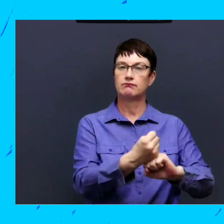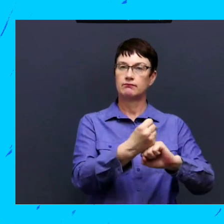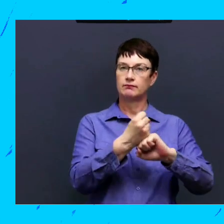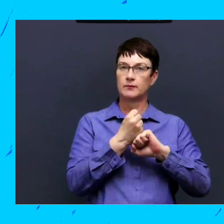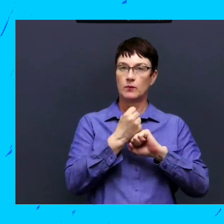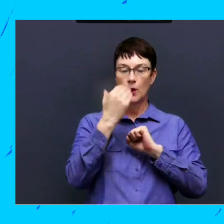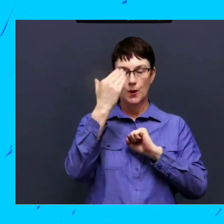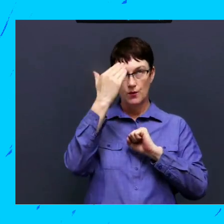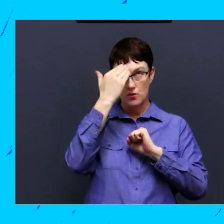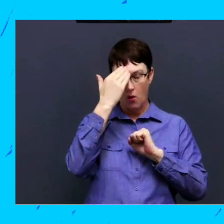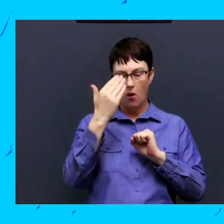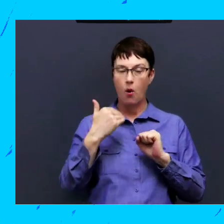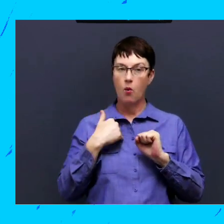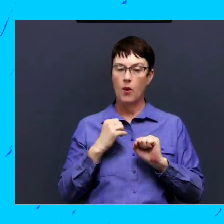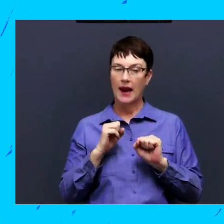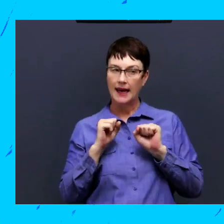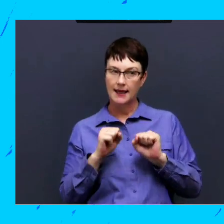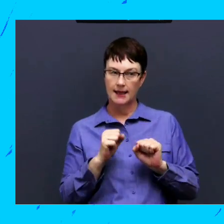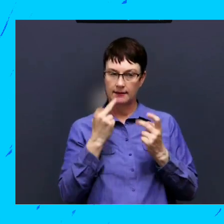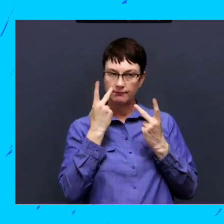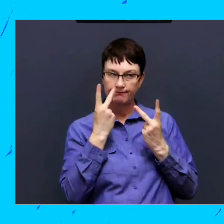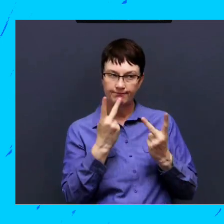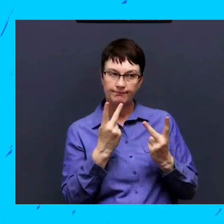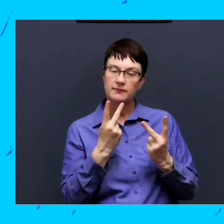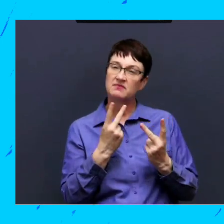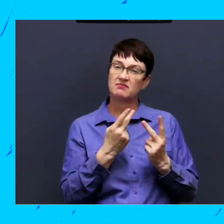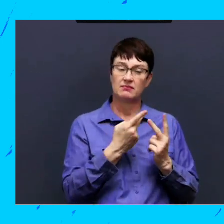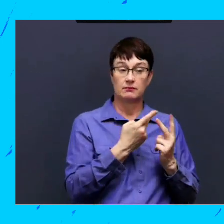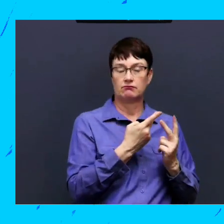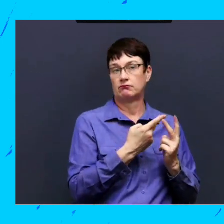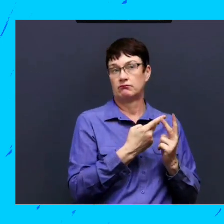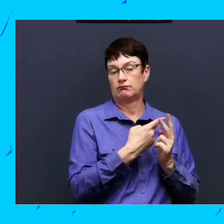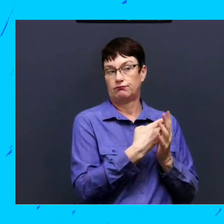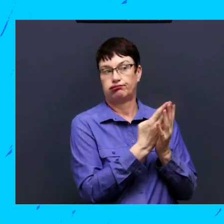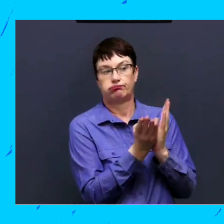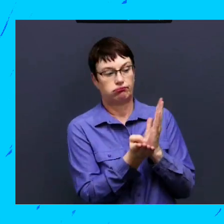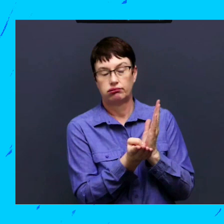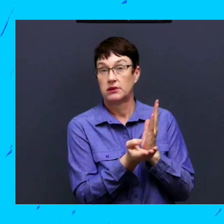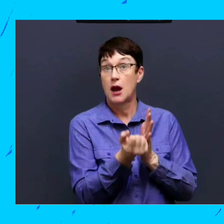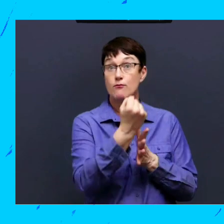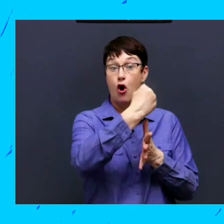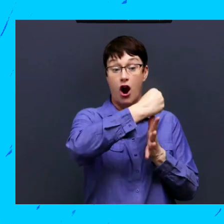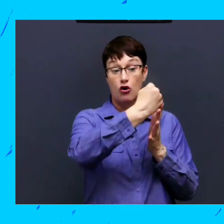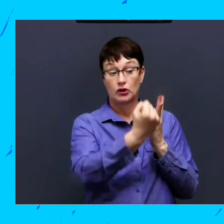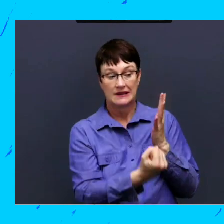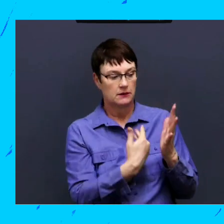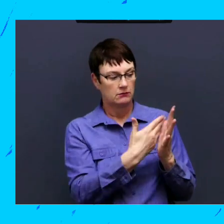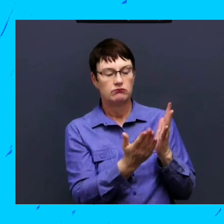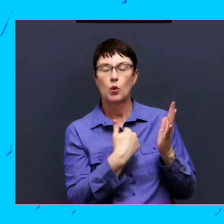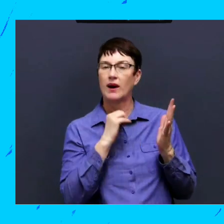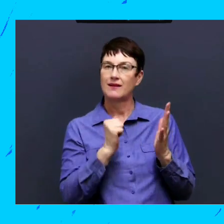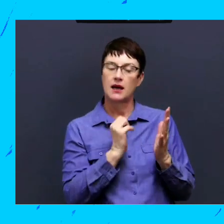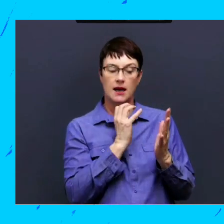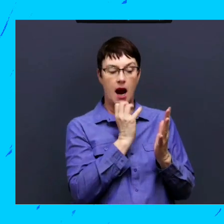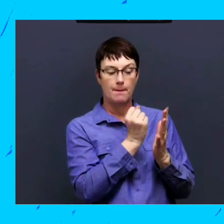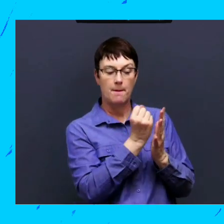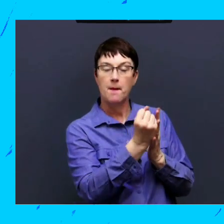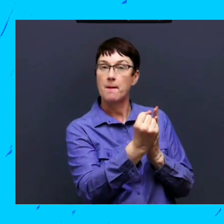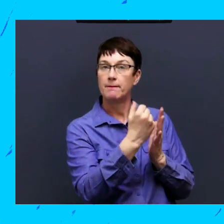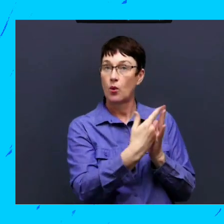de un paquete incluyente, completo, con muchas diferentes prioridades.